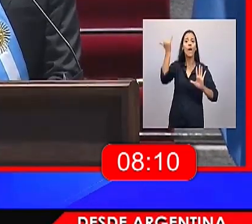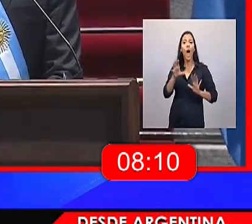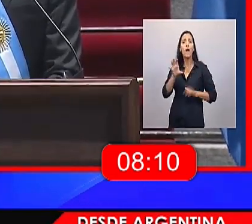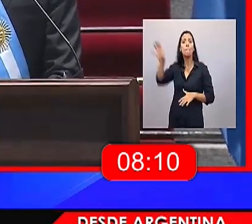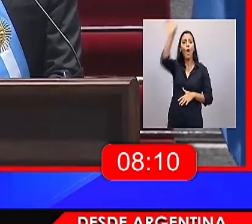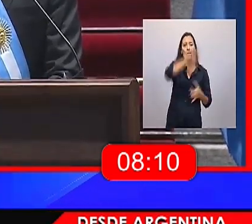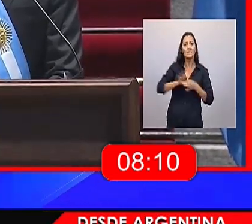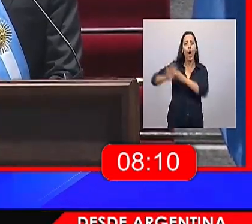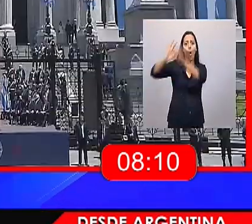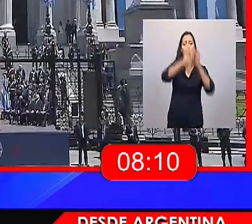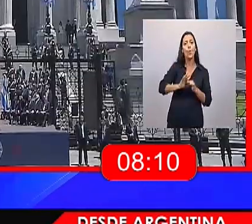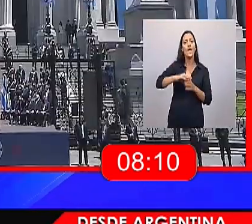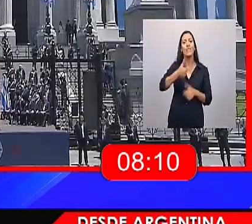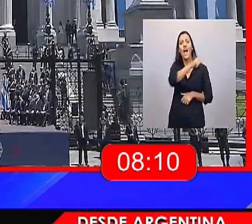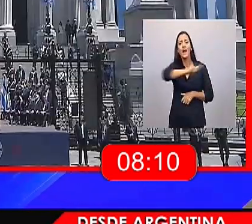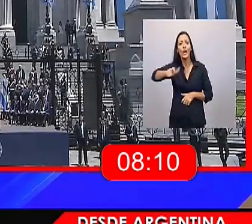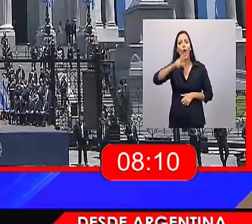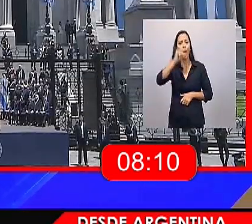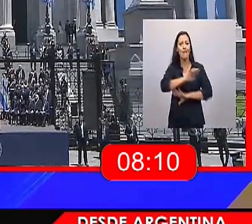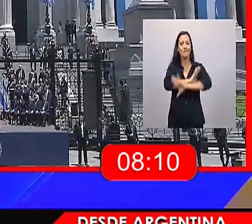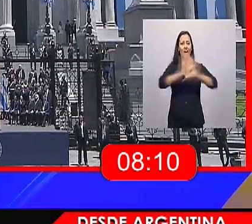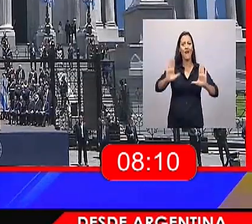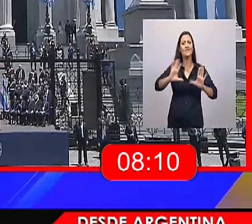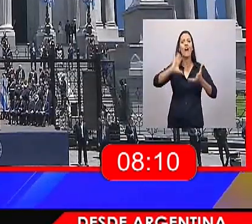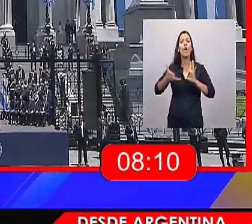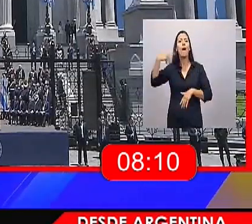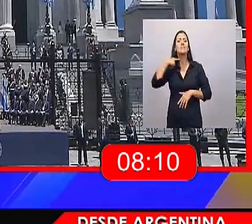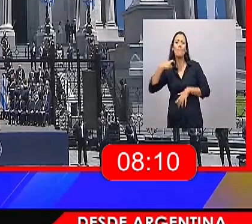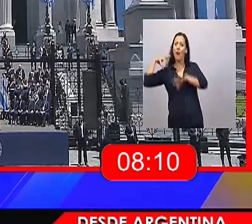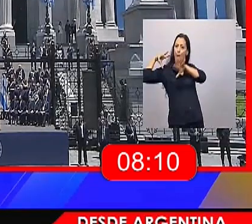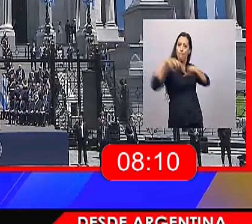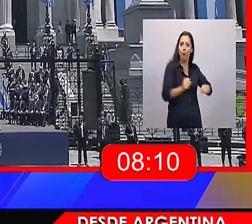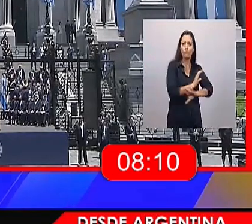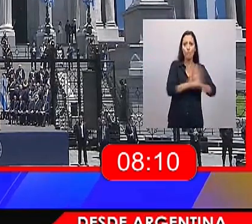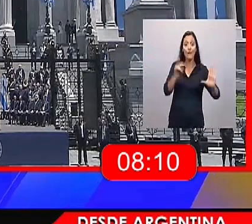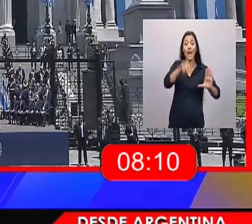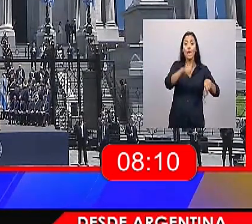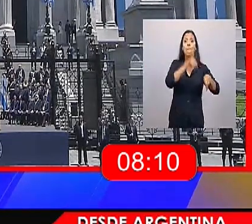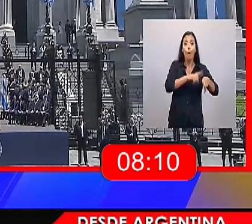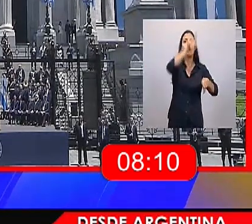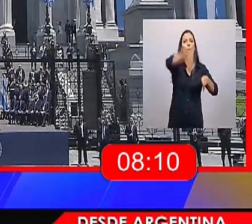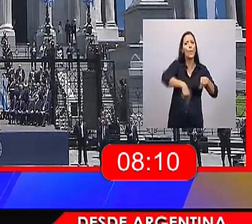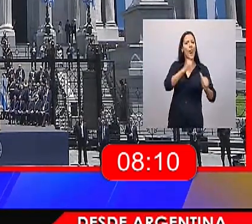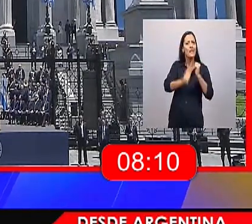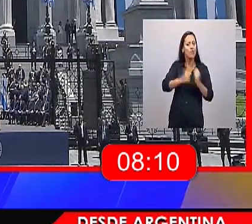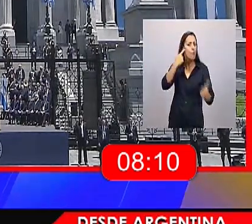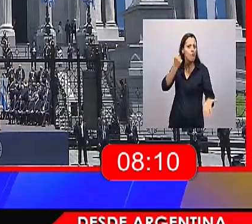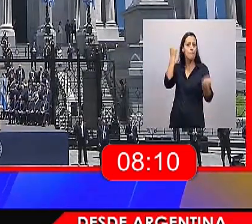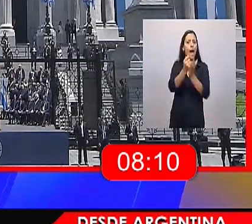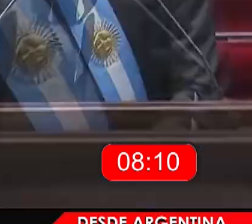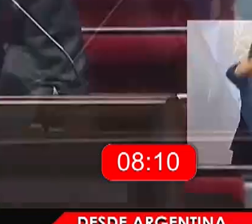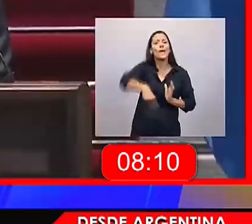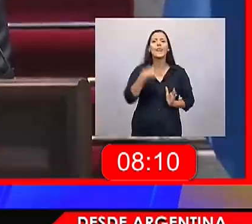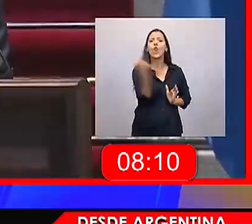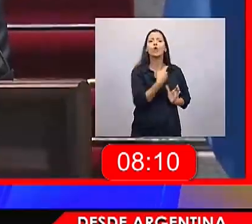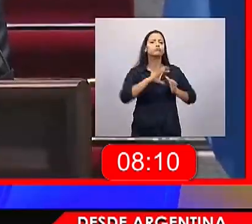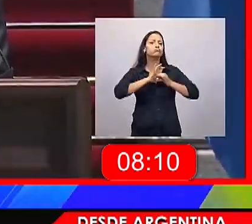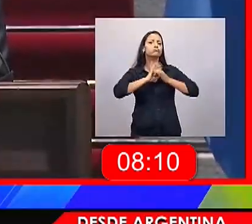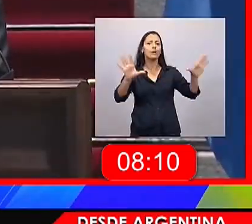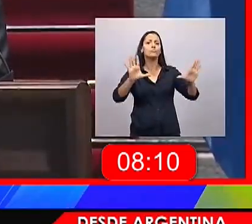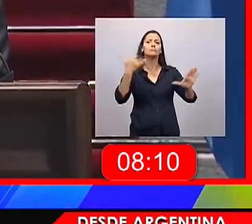que en resultados óptimos pueda tener efecto, Carlos? No, me parece que es un